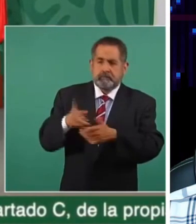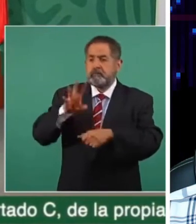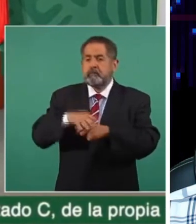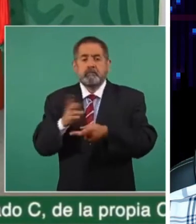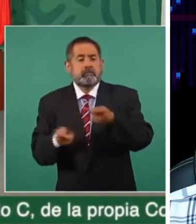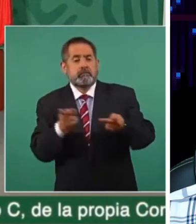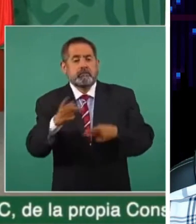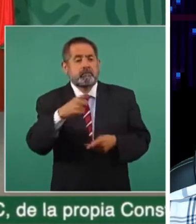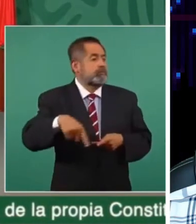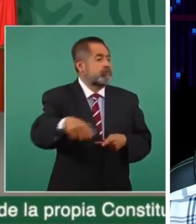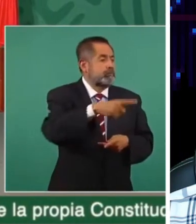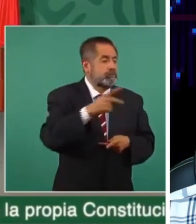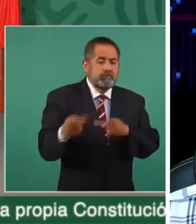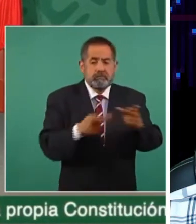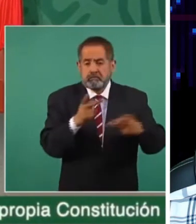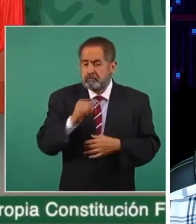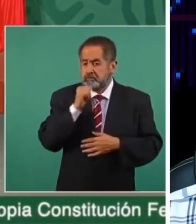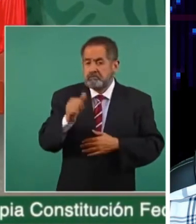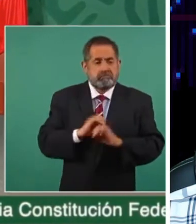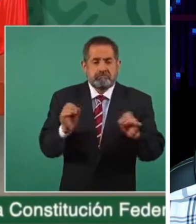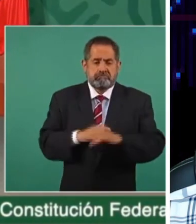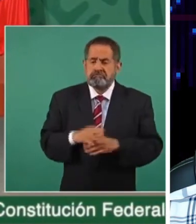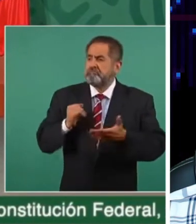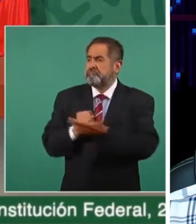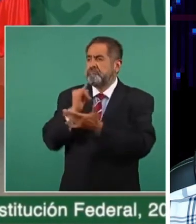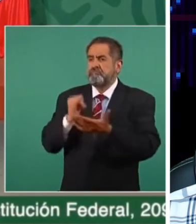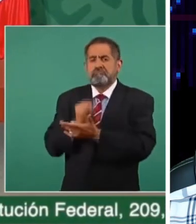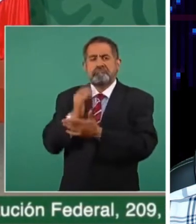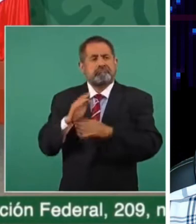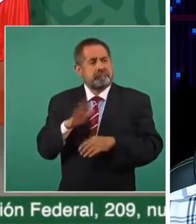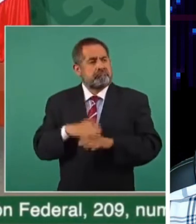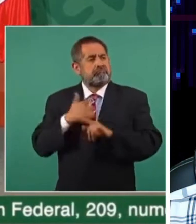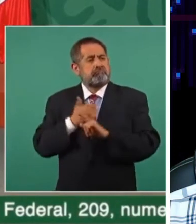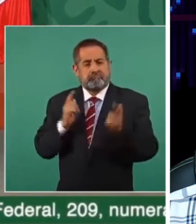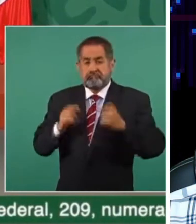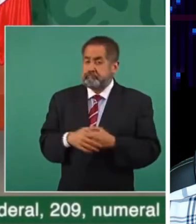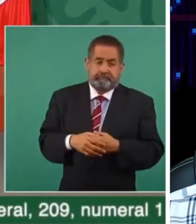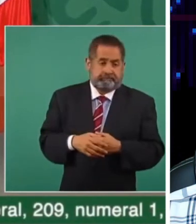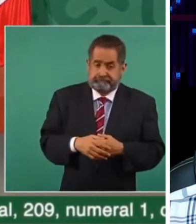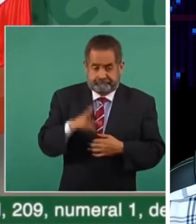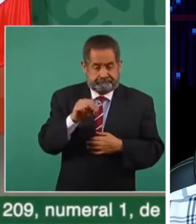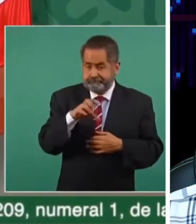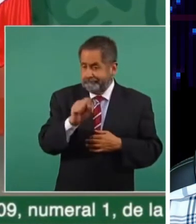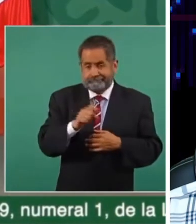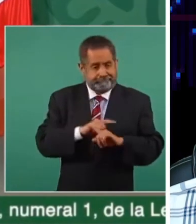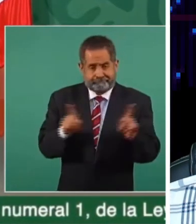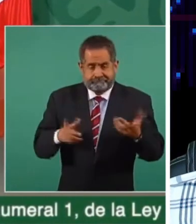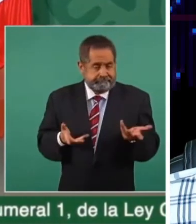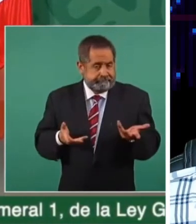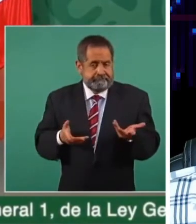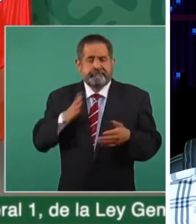consultar a los Estados miembros. O sea, actúa como si fuese autónomo, independiente,